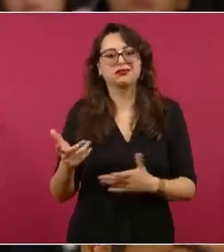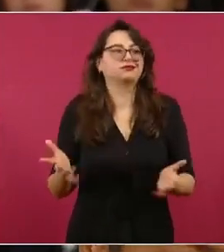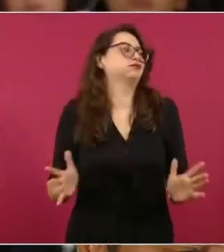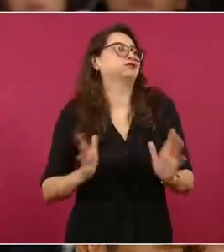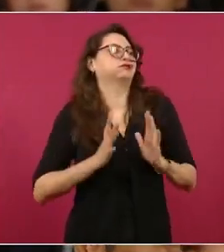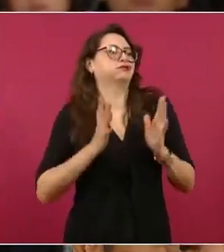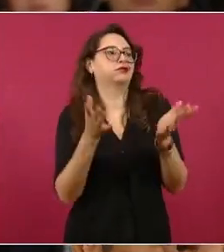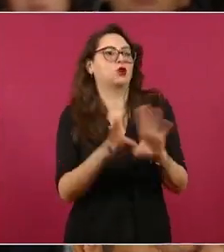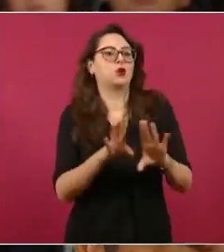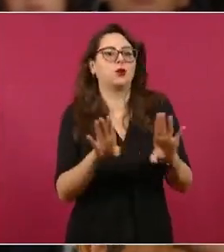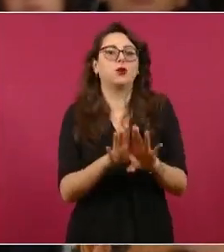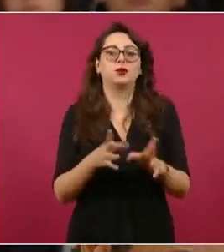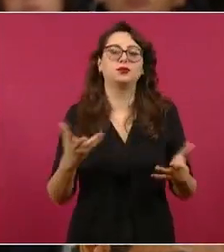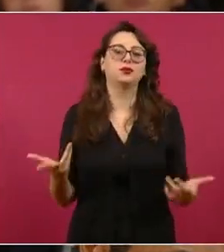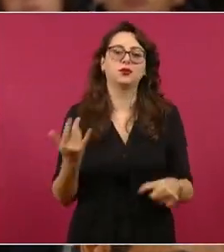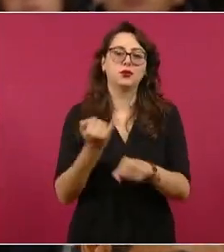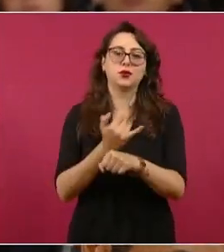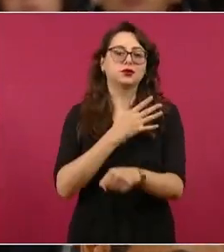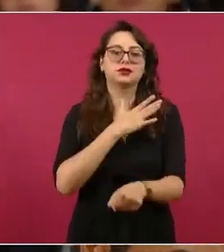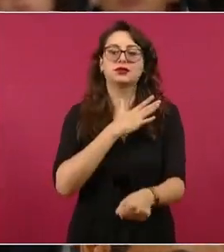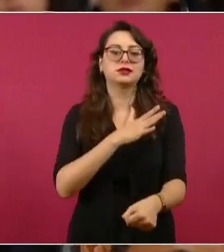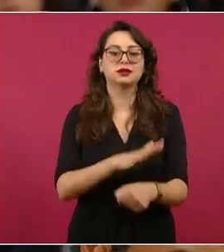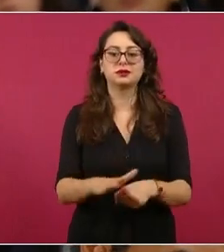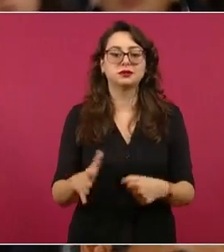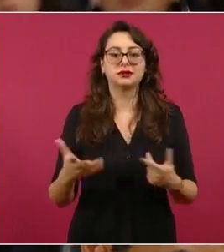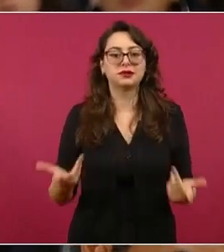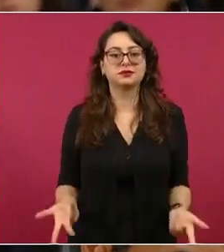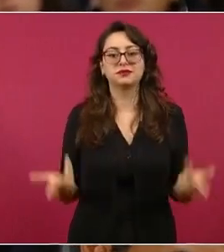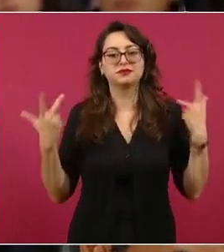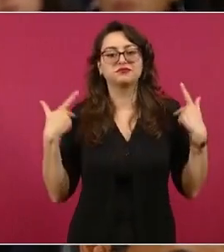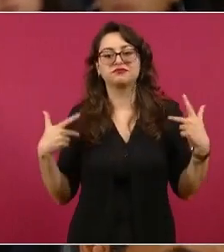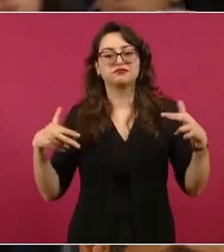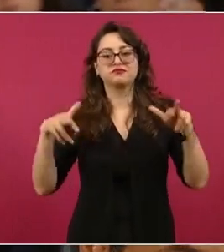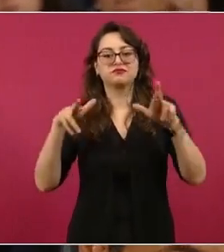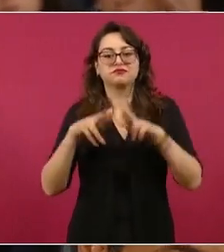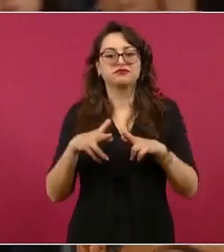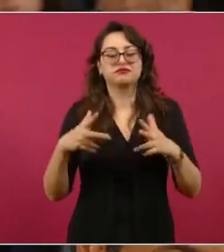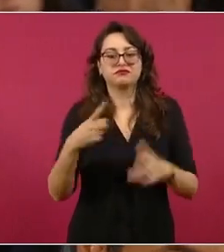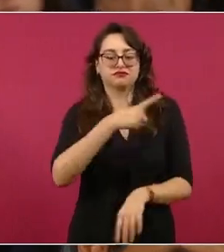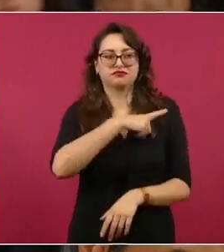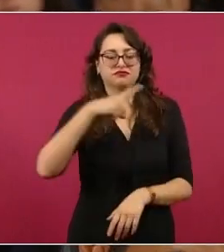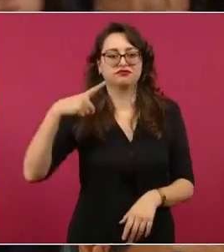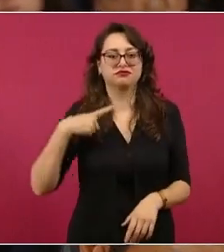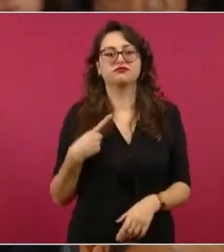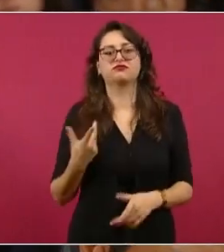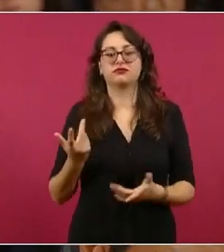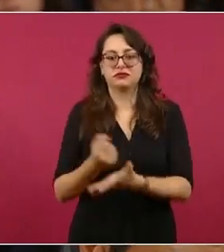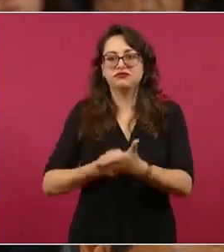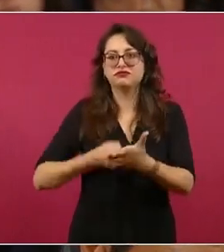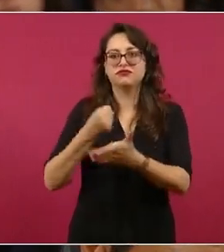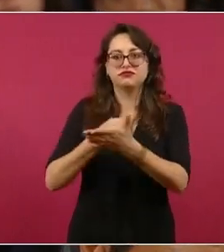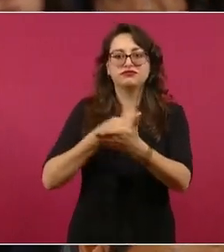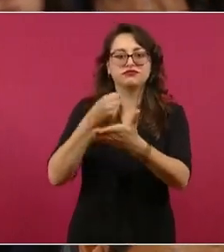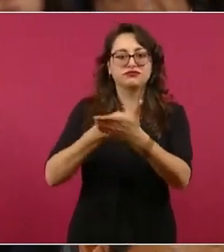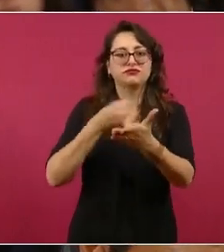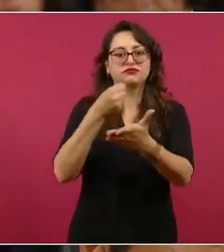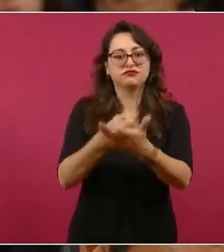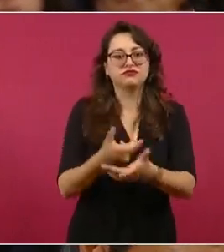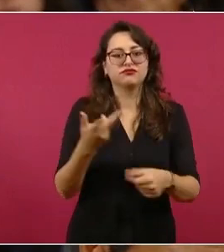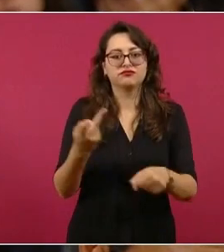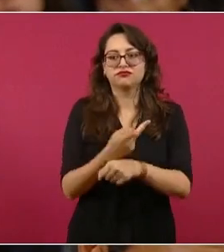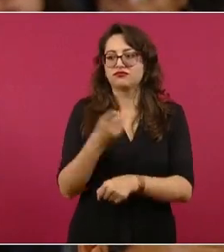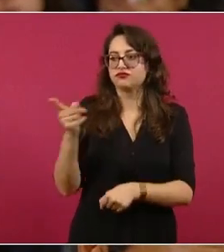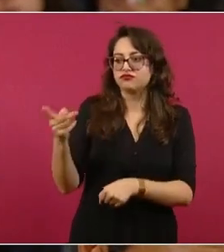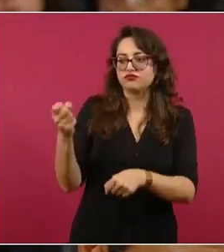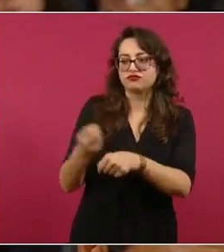miles de profesores, pues hay algunos que obviamente no entienden esta lógica, y yo lo pongo aquí, la Secretaria de Educación Pública aquí